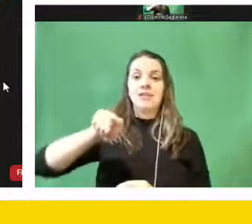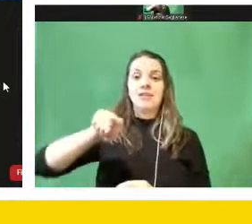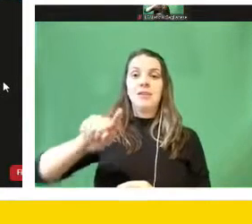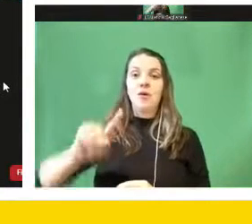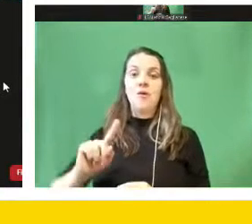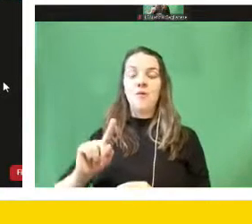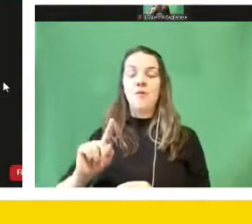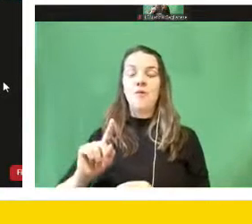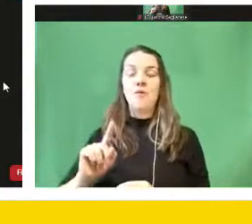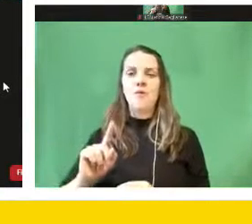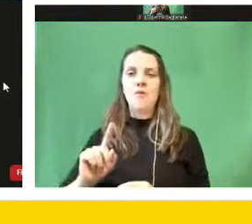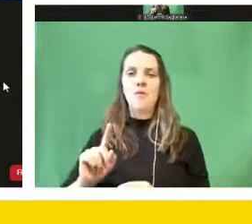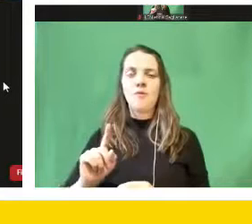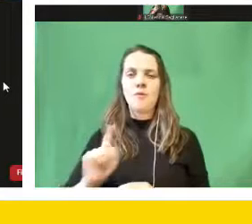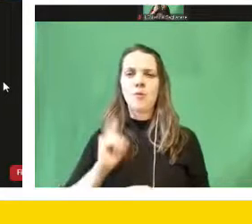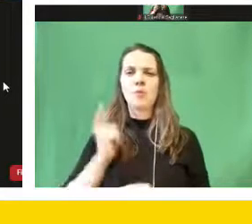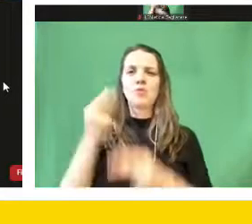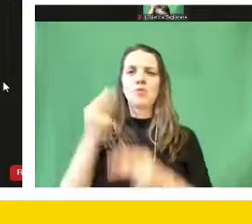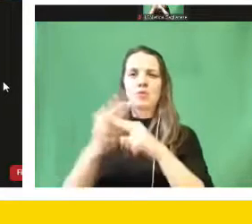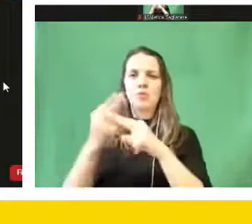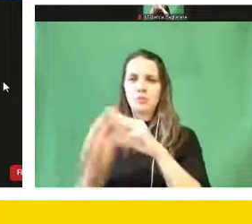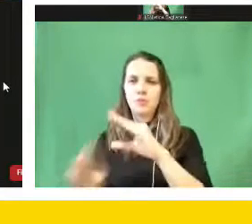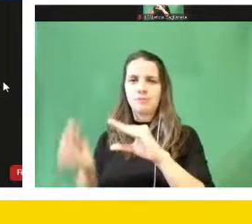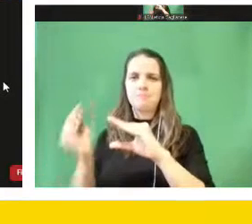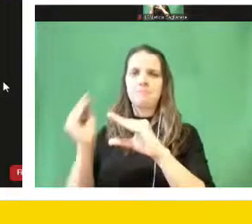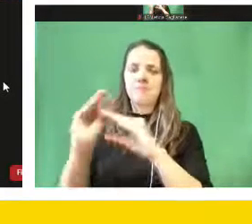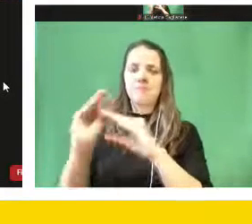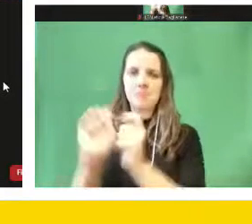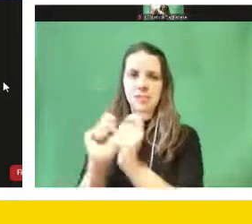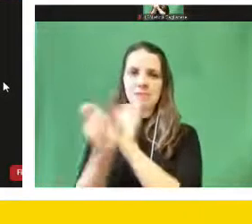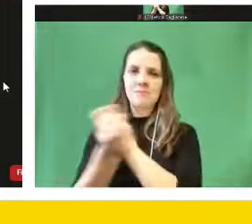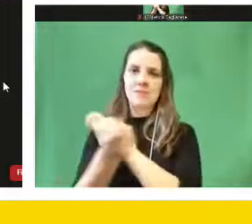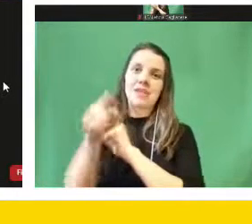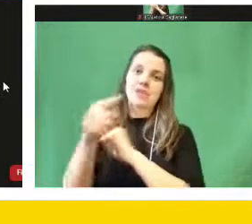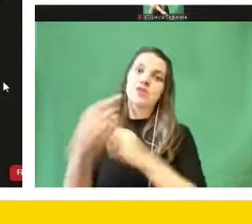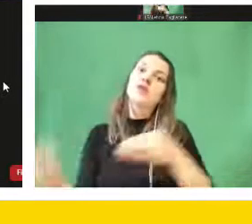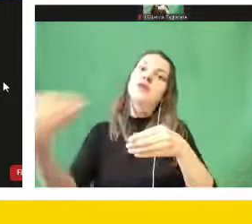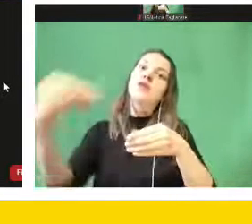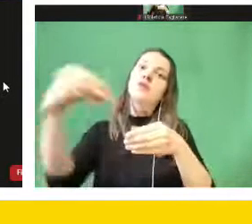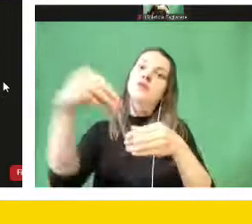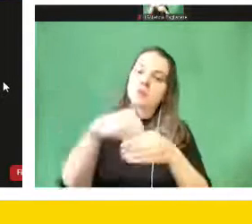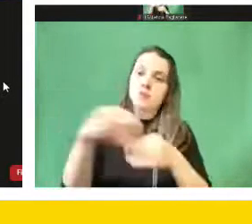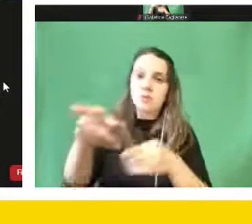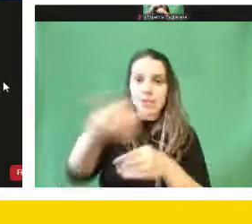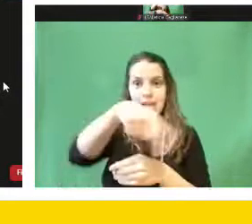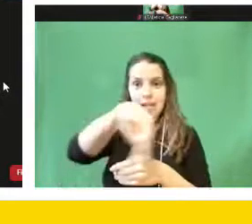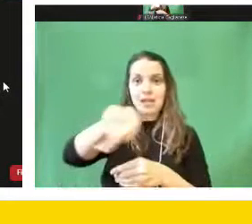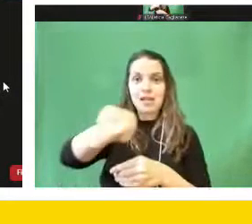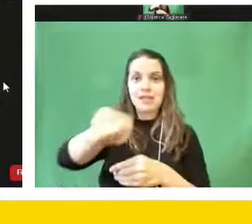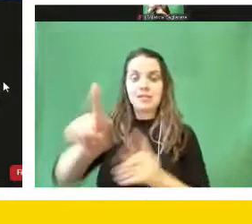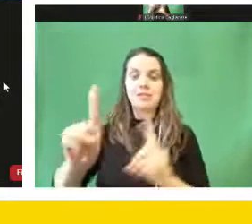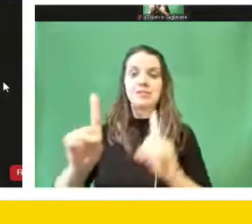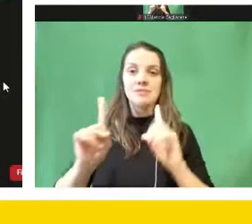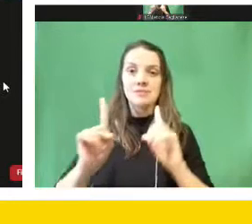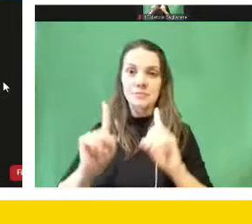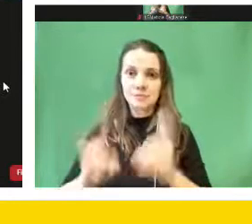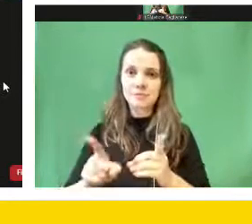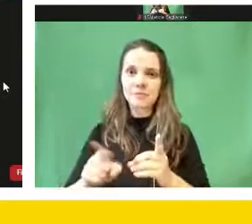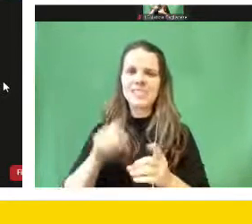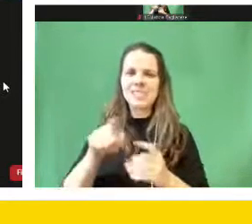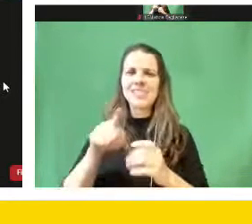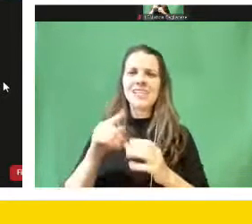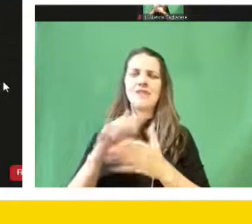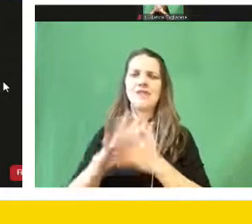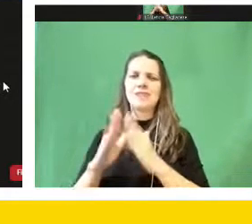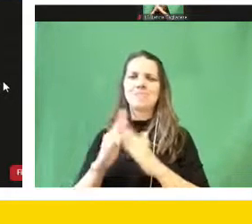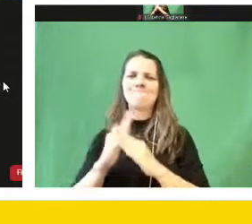desde esta otra mirada tan amplia que tiene la inclusión, también haber, no con pocas resistencias, hemos logrado,